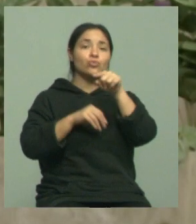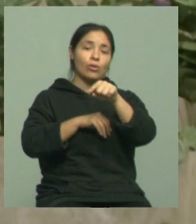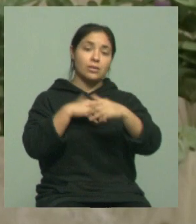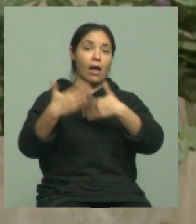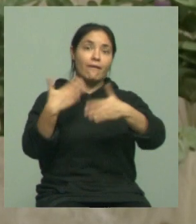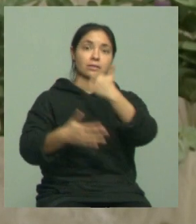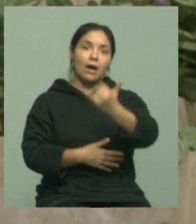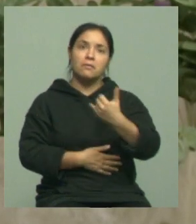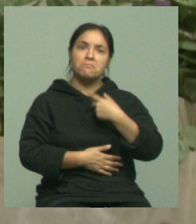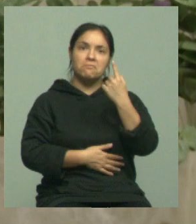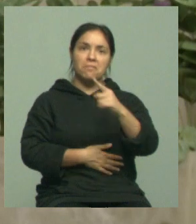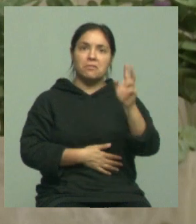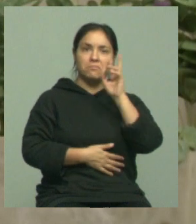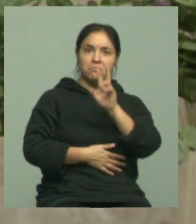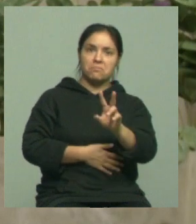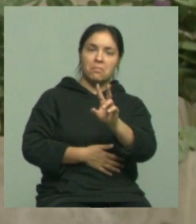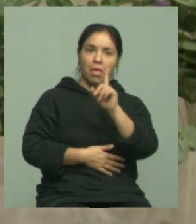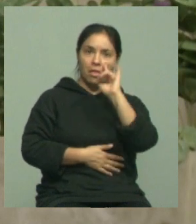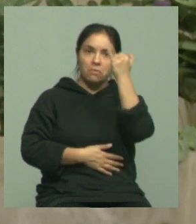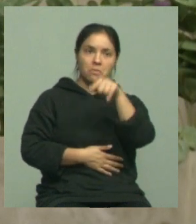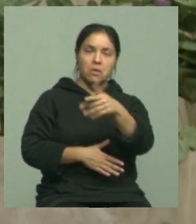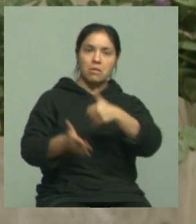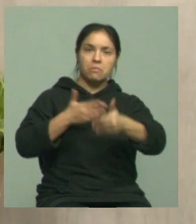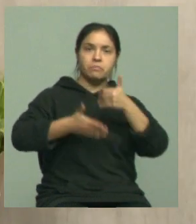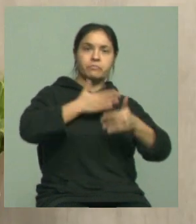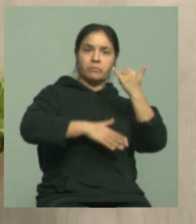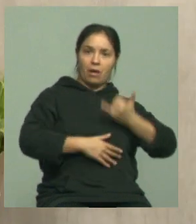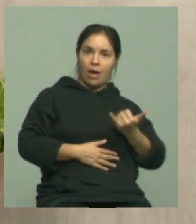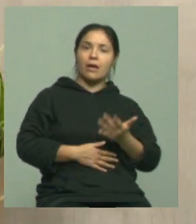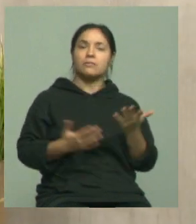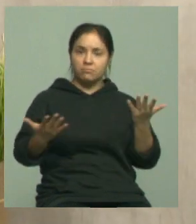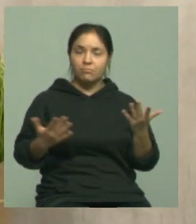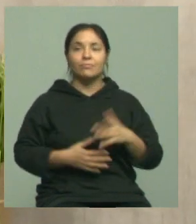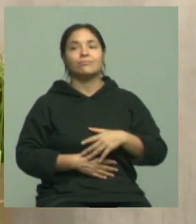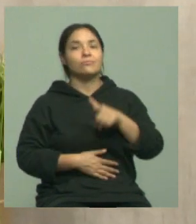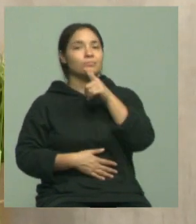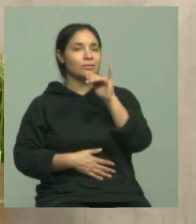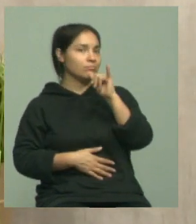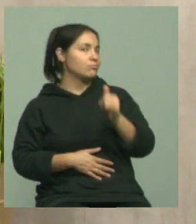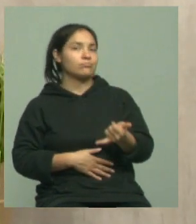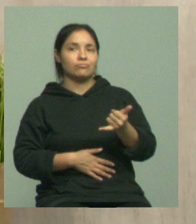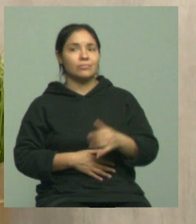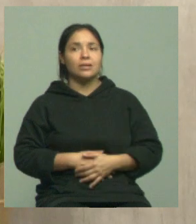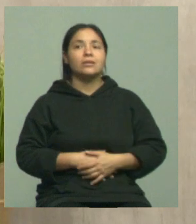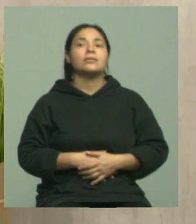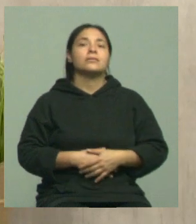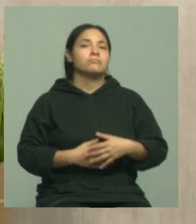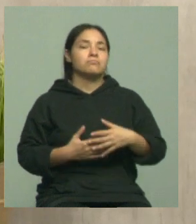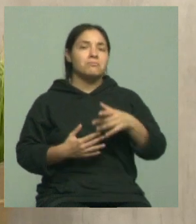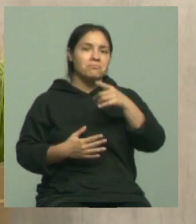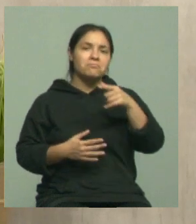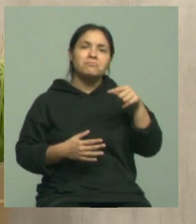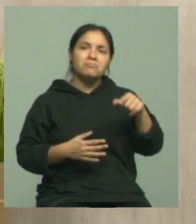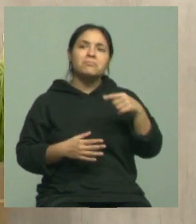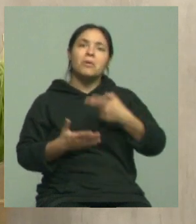veces retrocedemos millones de pasos, ¿o no, Julia? Sí, pareciera que son cosas con las que hay que volver a